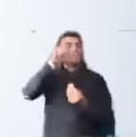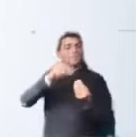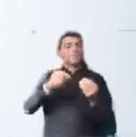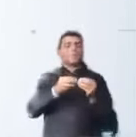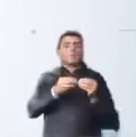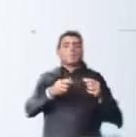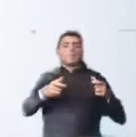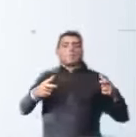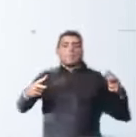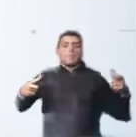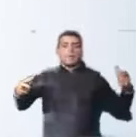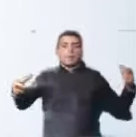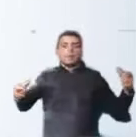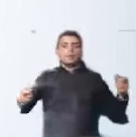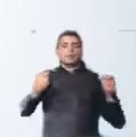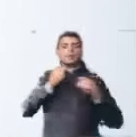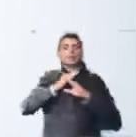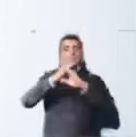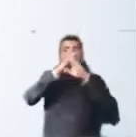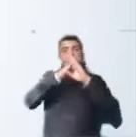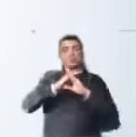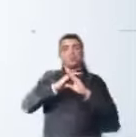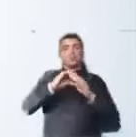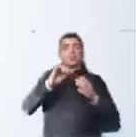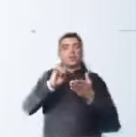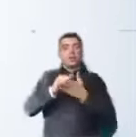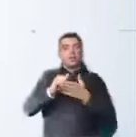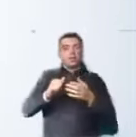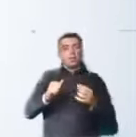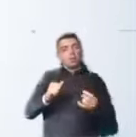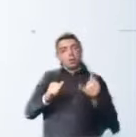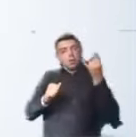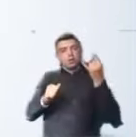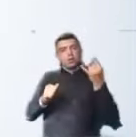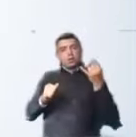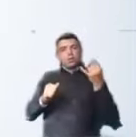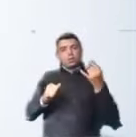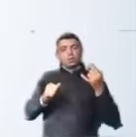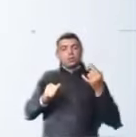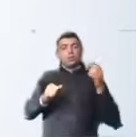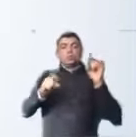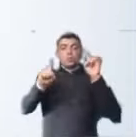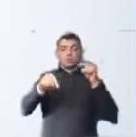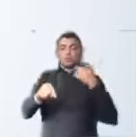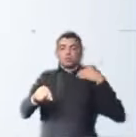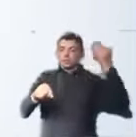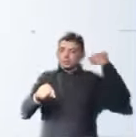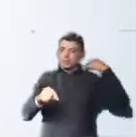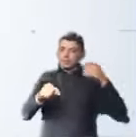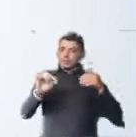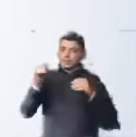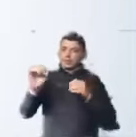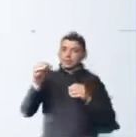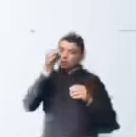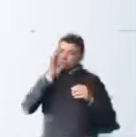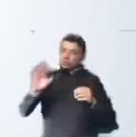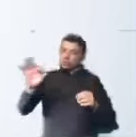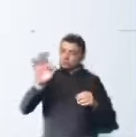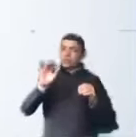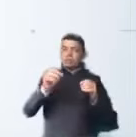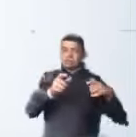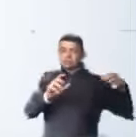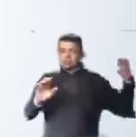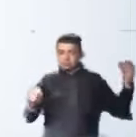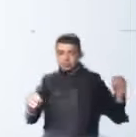actividad citotóxica de las células natural killer, de la suegra que les mencioné anteriormente. Entre un 12 a 16%,